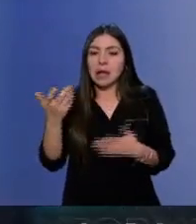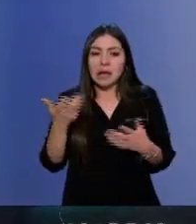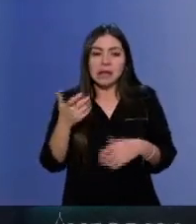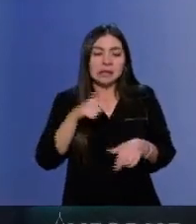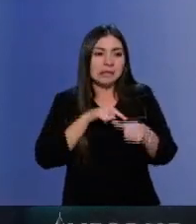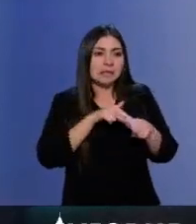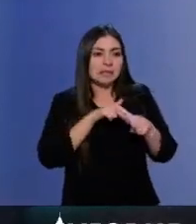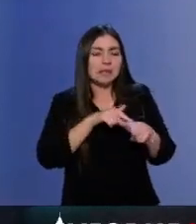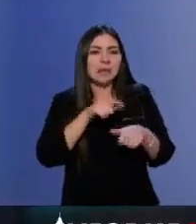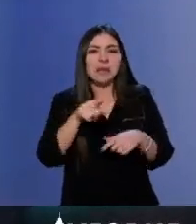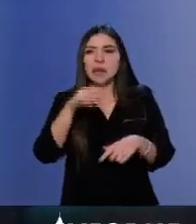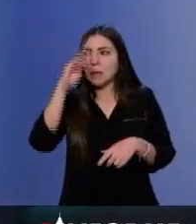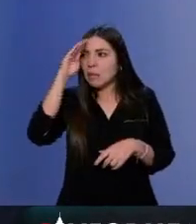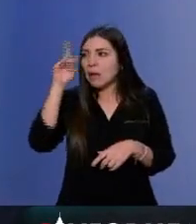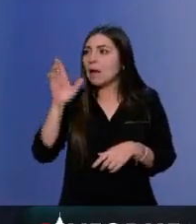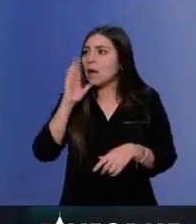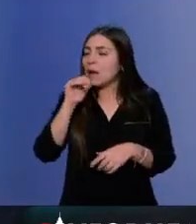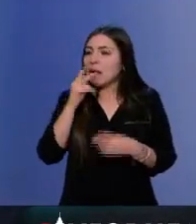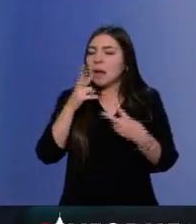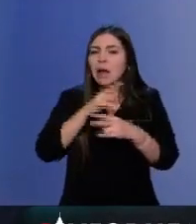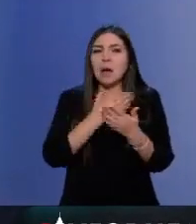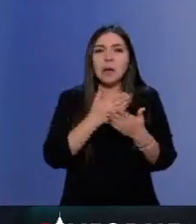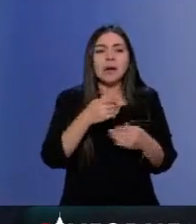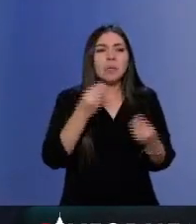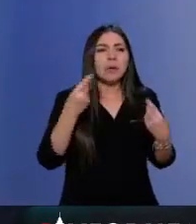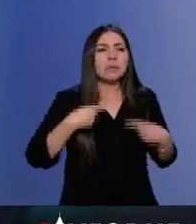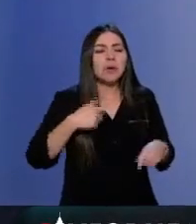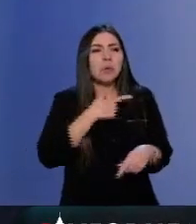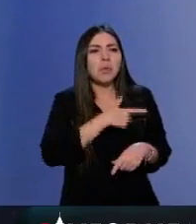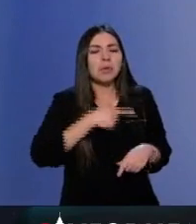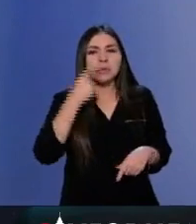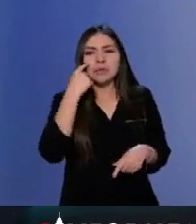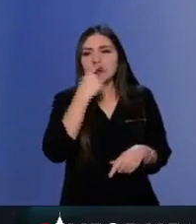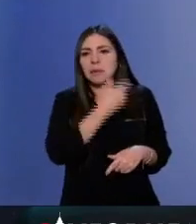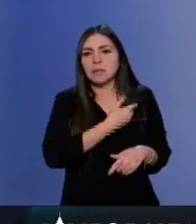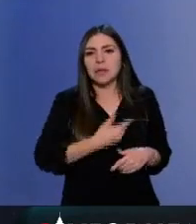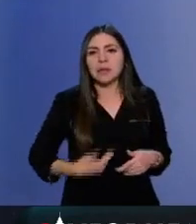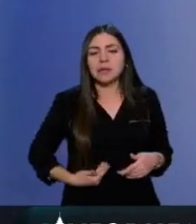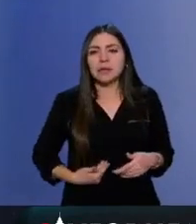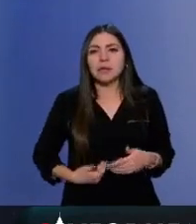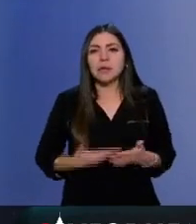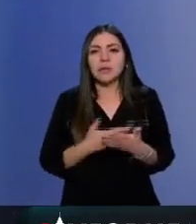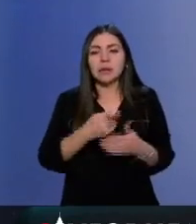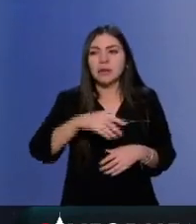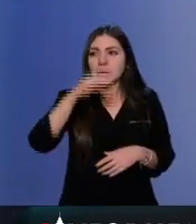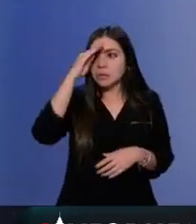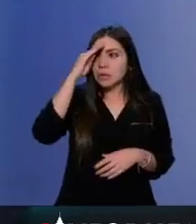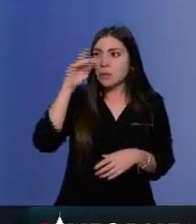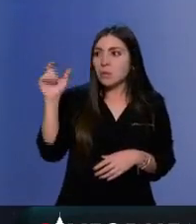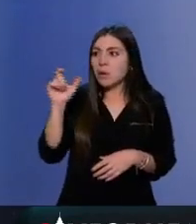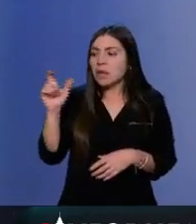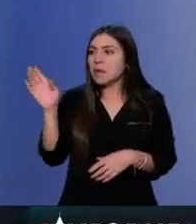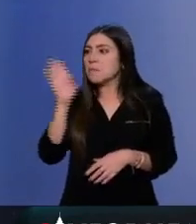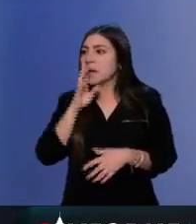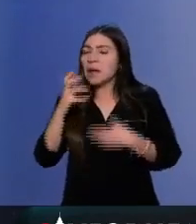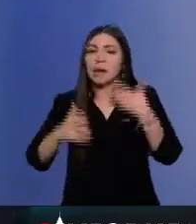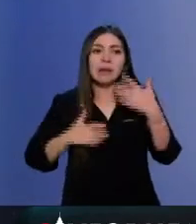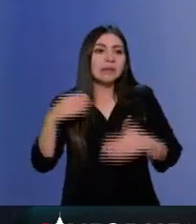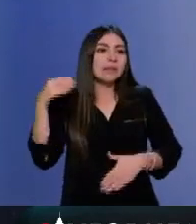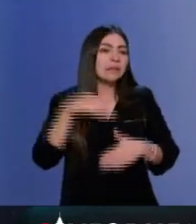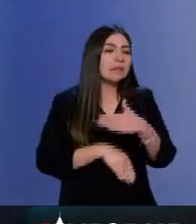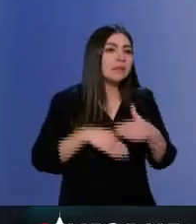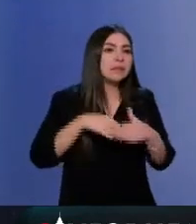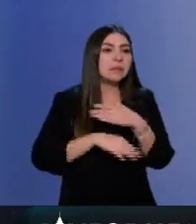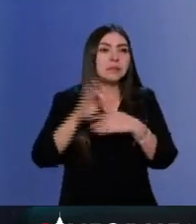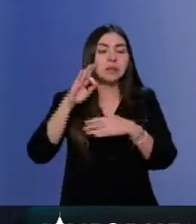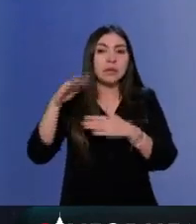una popularidad del 77%, ellos tienen una salida ante el fracaso y la frustración. Lo que